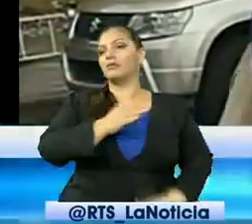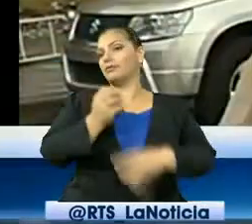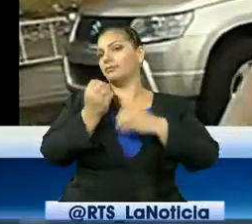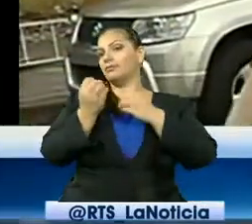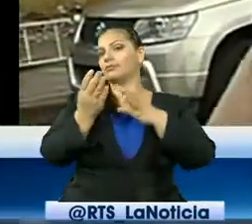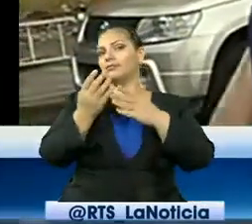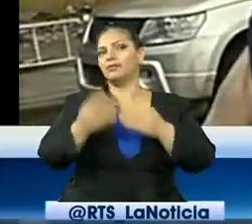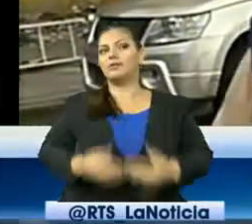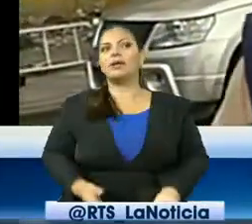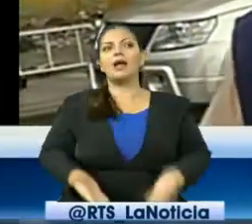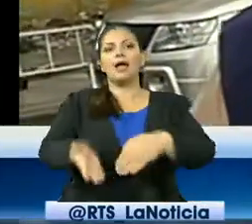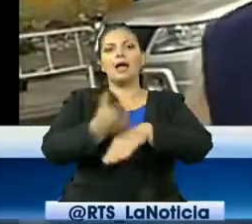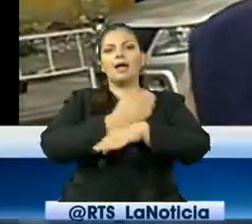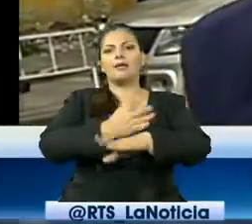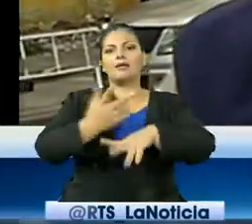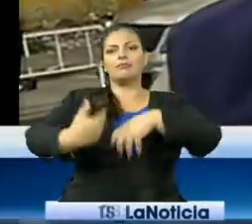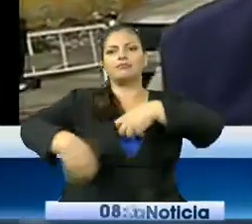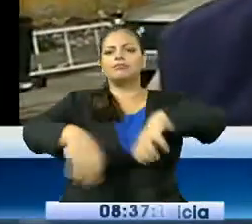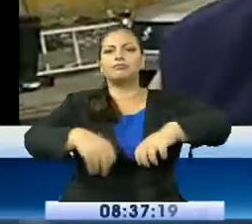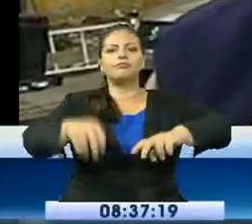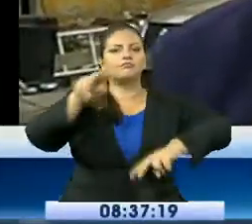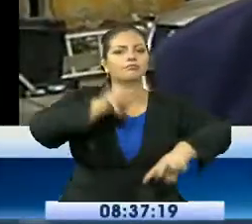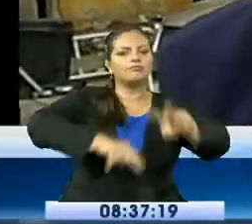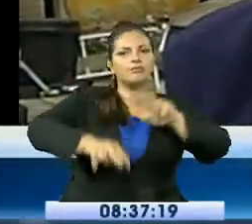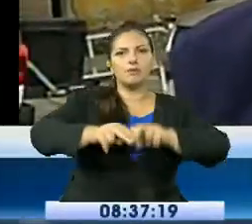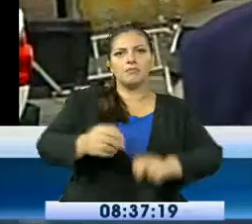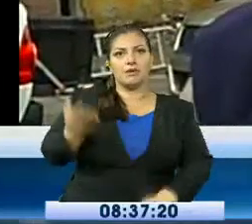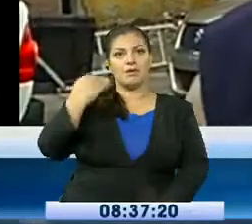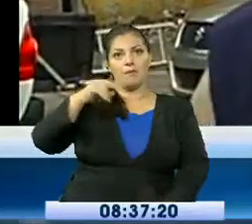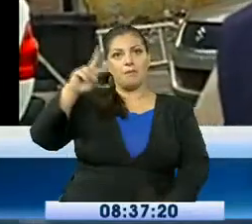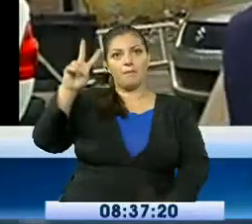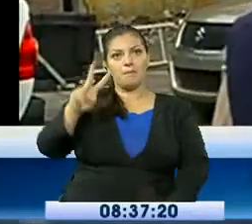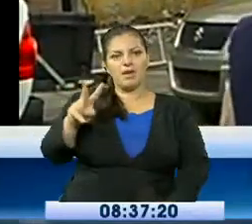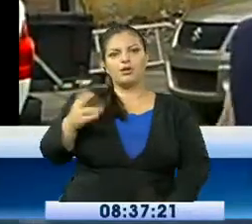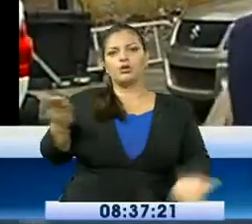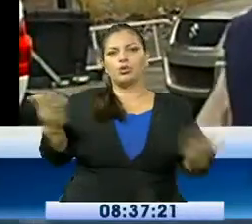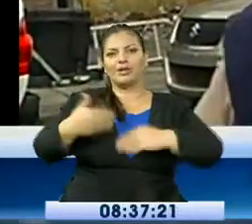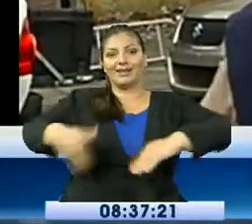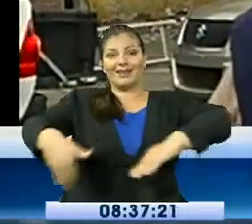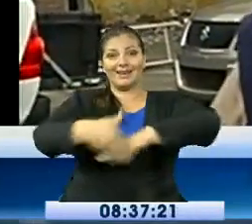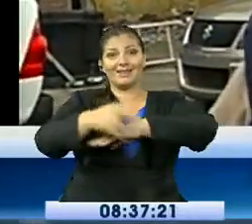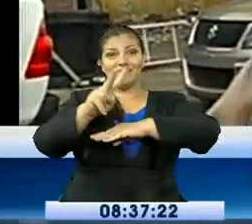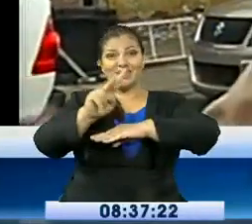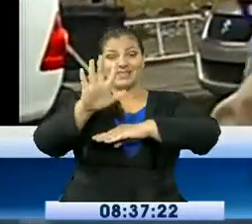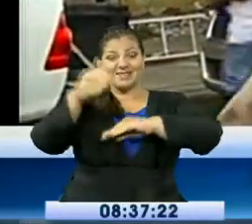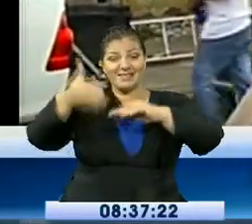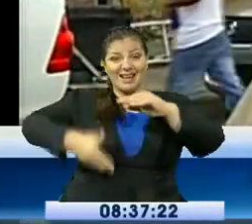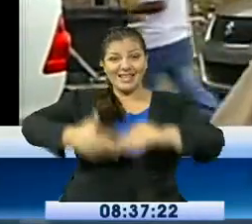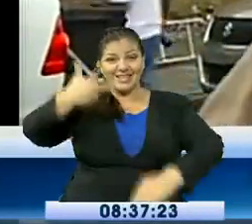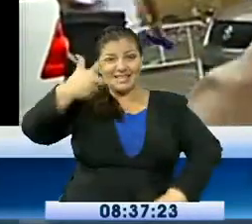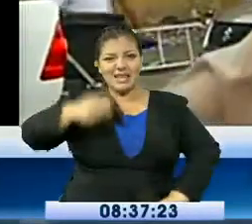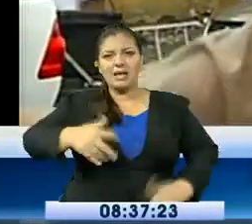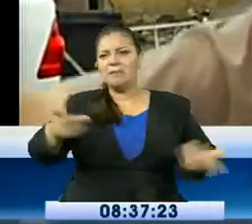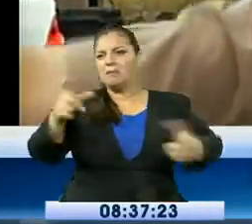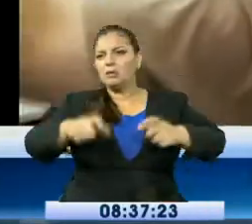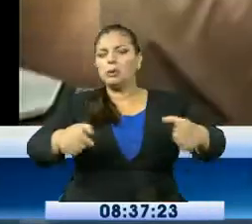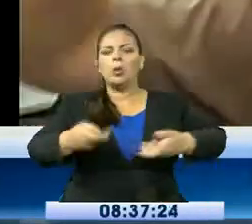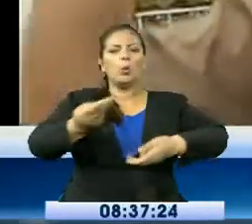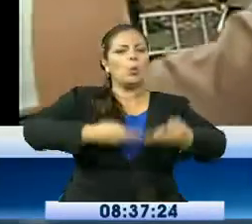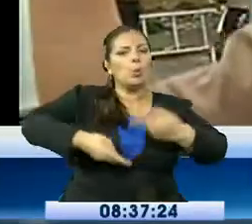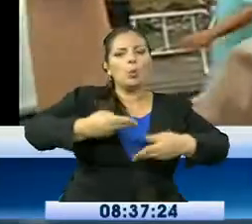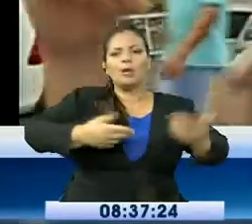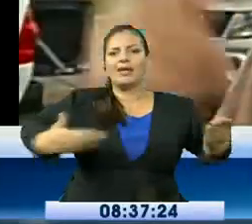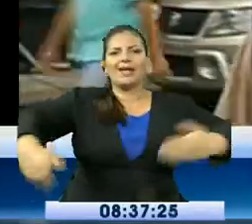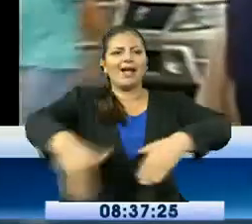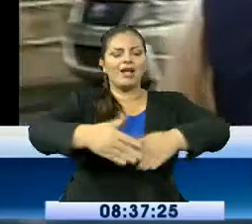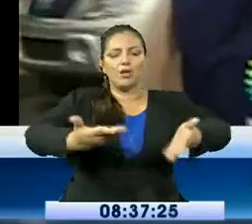que han hecho operativos todos los días Este desde el viernes fue la intervención en el mold del piso todos los días a diferentes horas en los diferentes subcircuitos